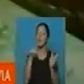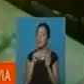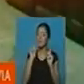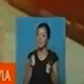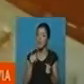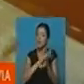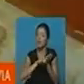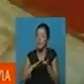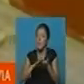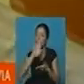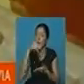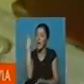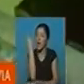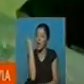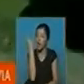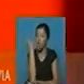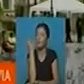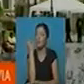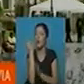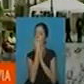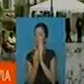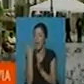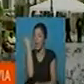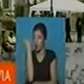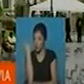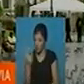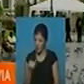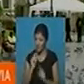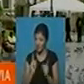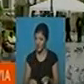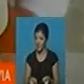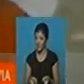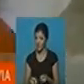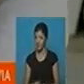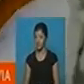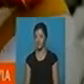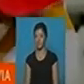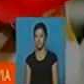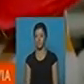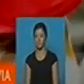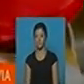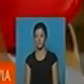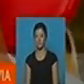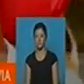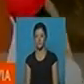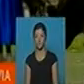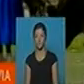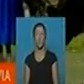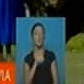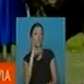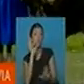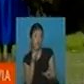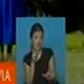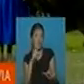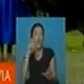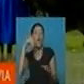económico, por lo menos para lo que significa esta etapa de la región latinoamericana? Creo que vos estarás en condiciones de definir qué es un modelo